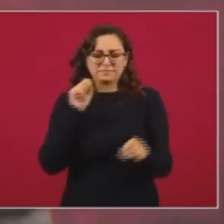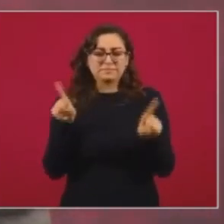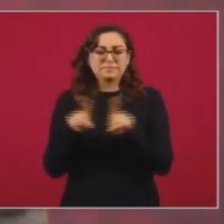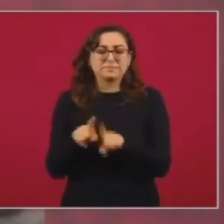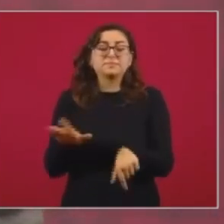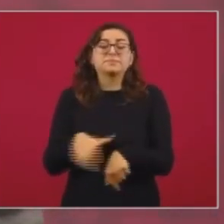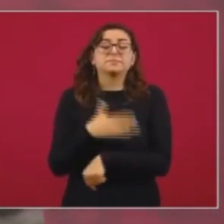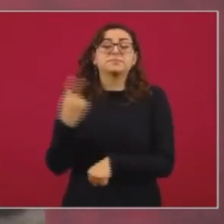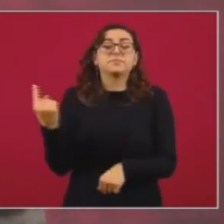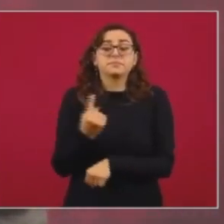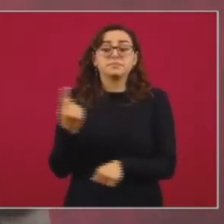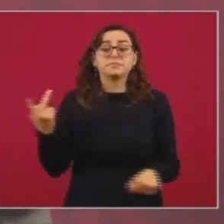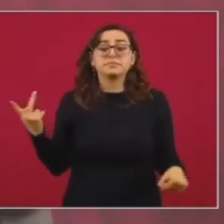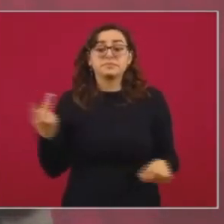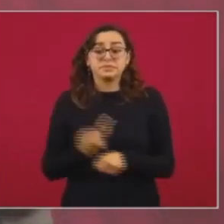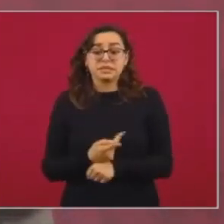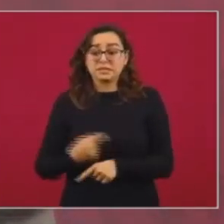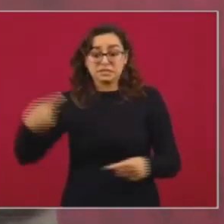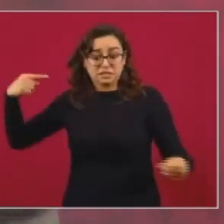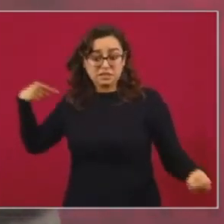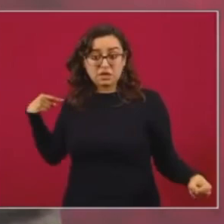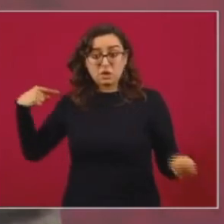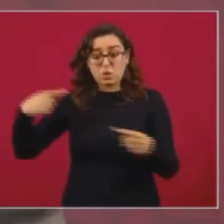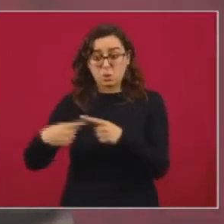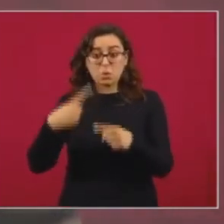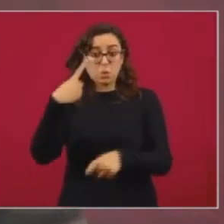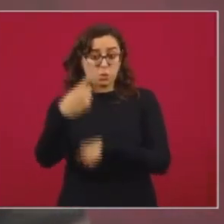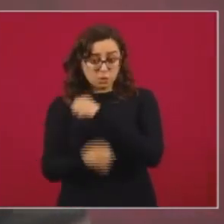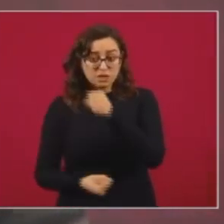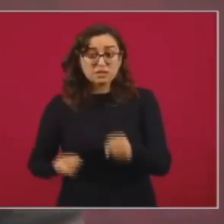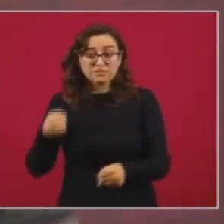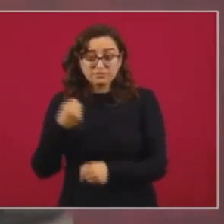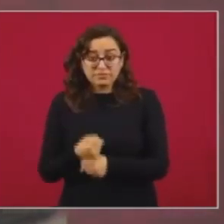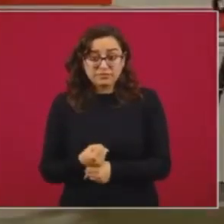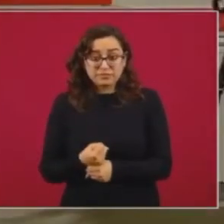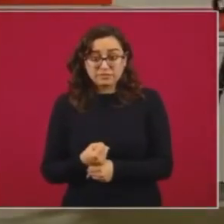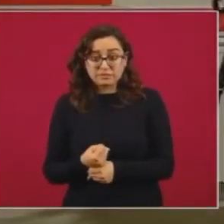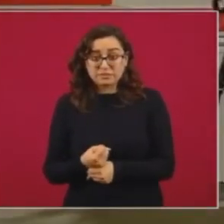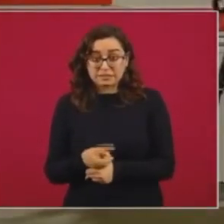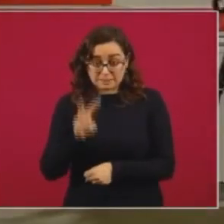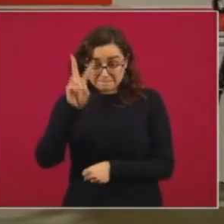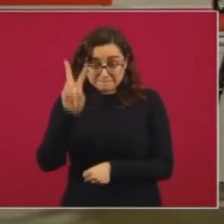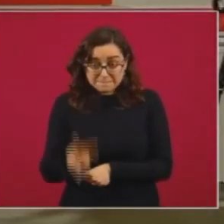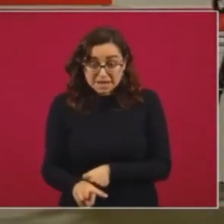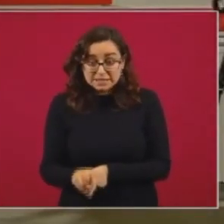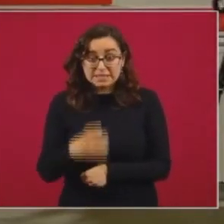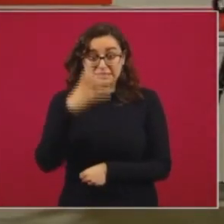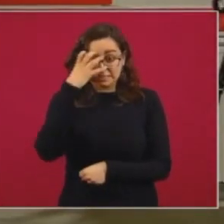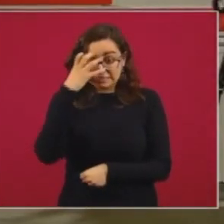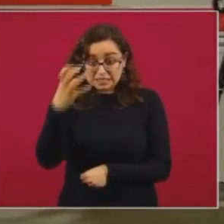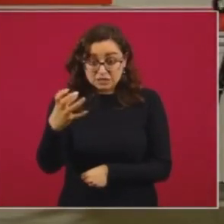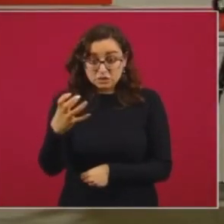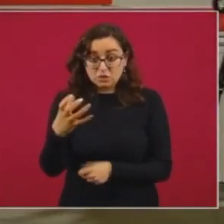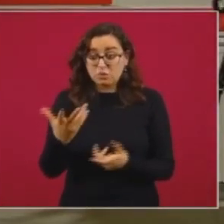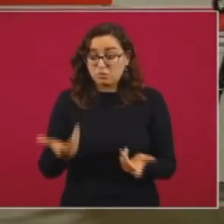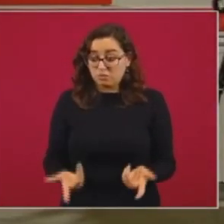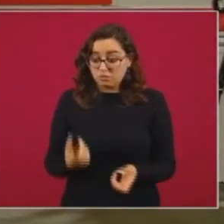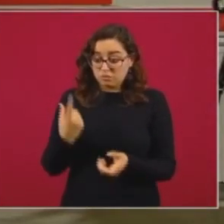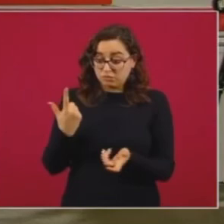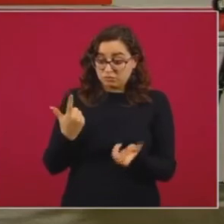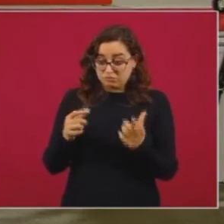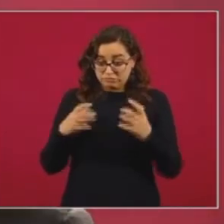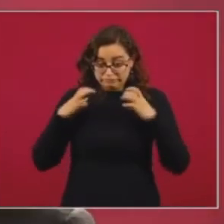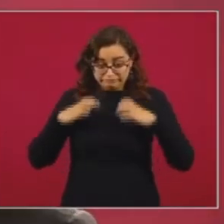aún que ha pasado casi un año desde el inicio de la epidemia, todavía no se conoce con certidumbre cuál es el comportamiento de la